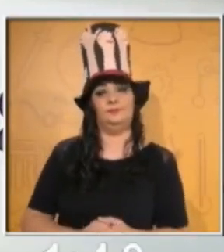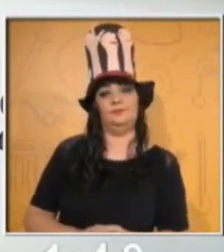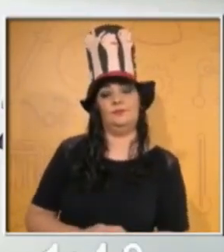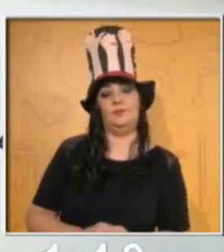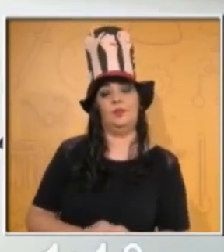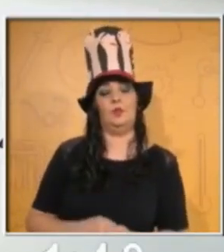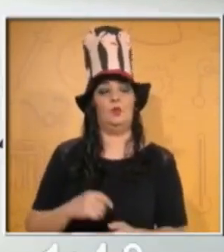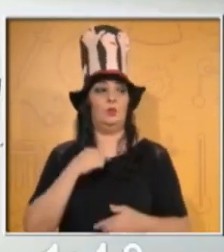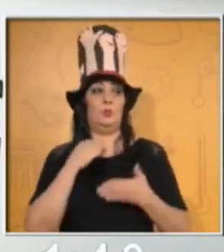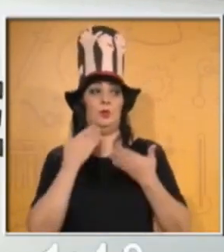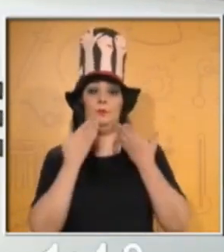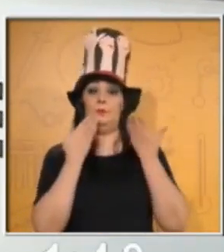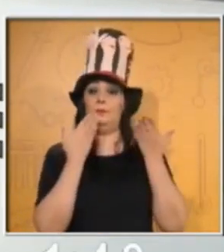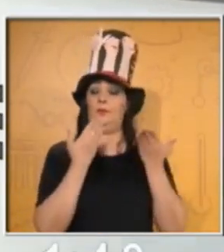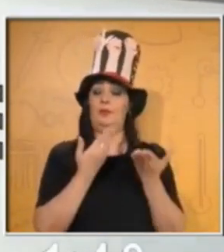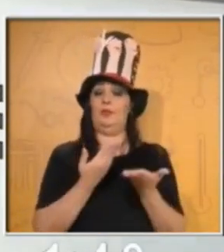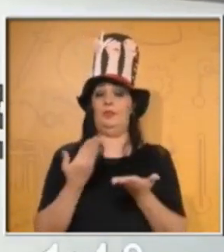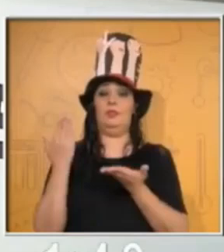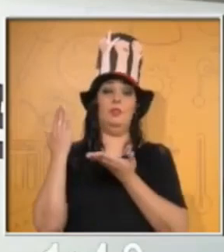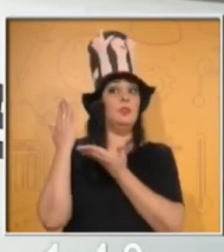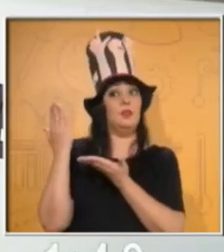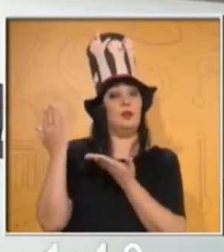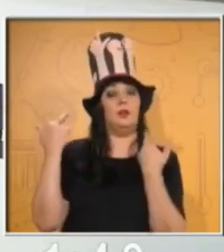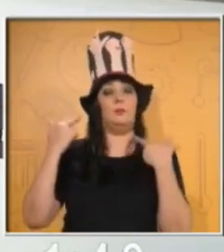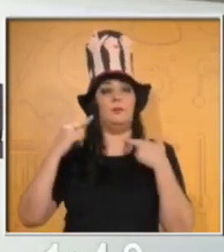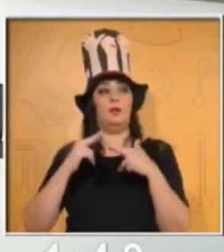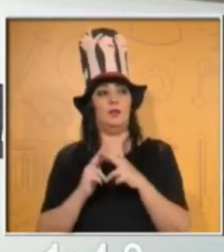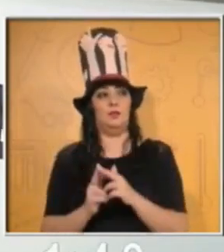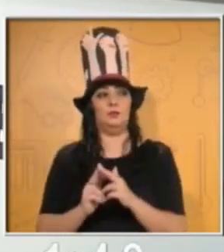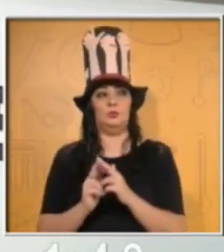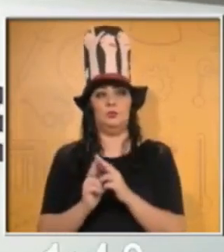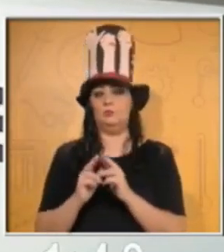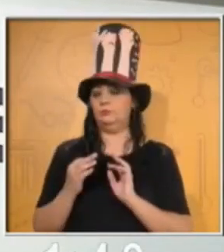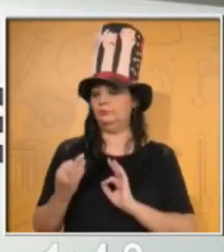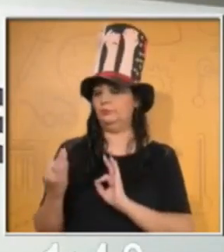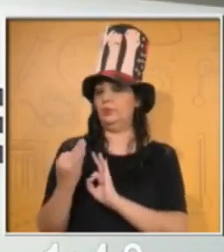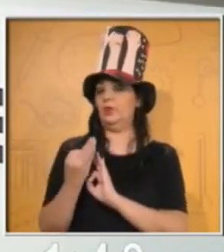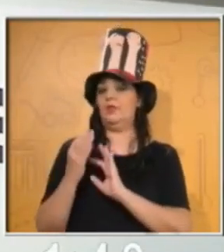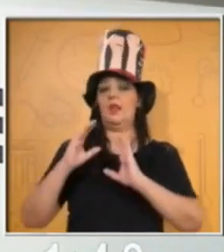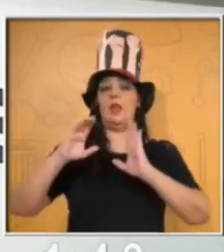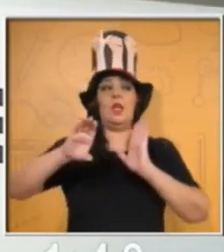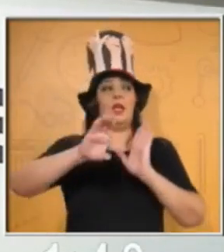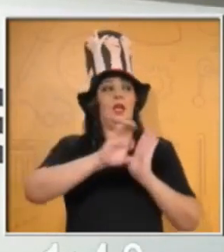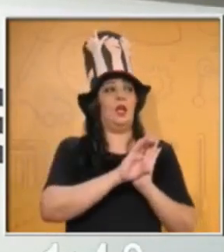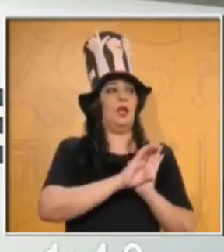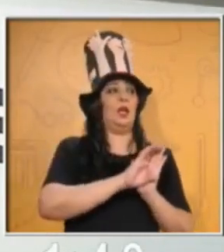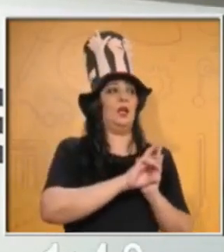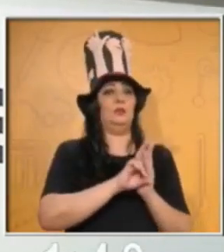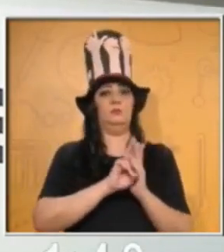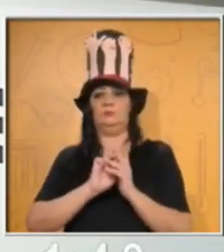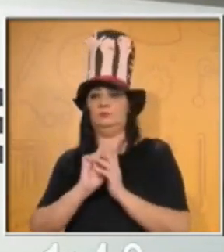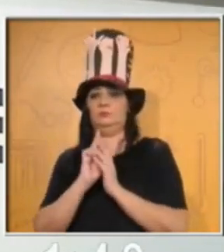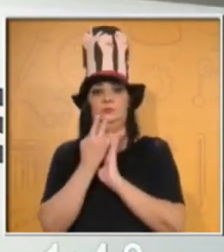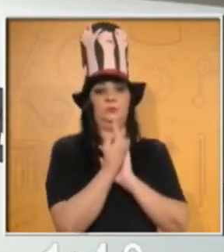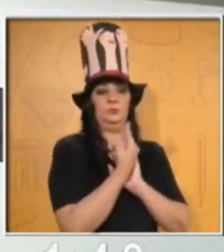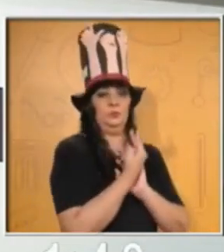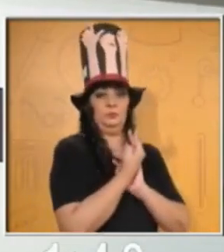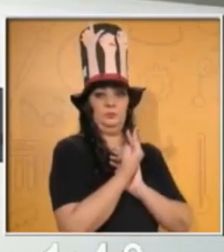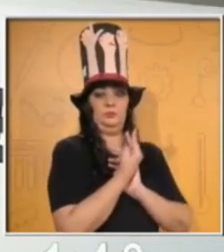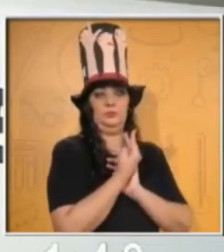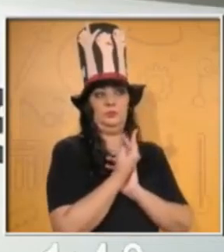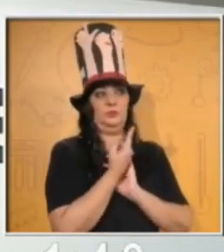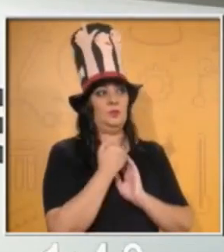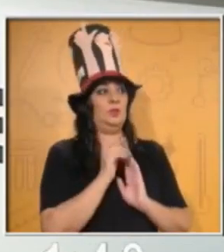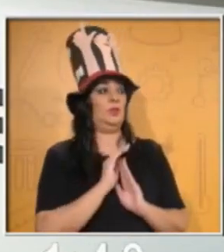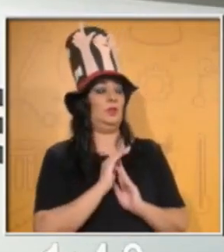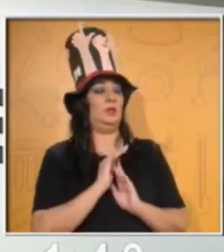Le voy a pedir al maestro que se ponga enfrente de la caja y posteriormente gire para